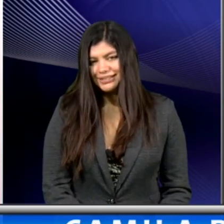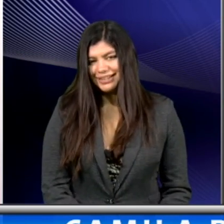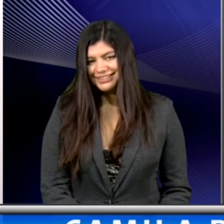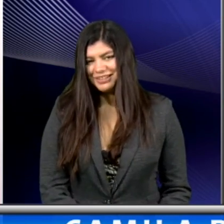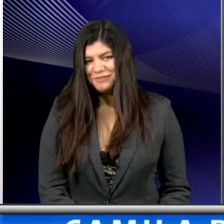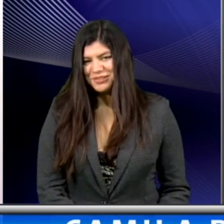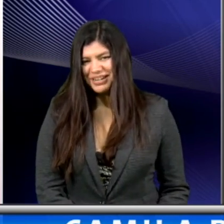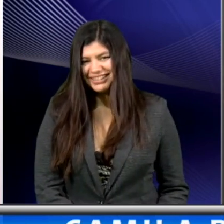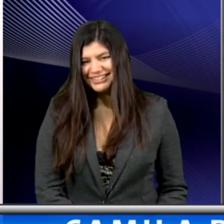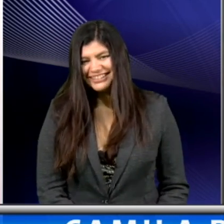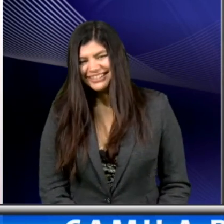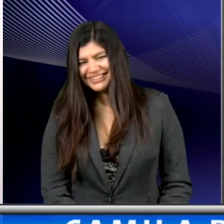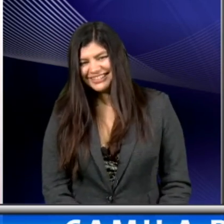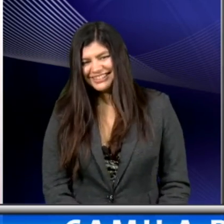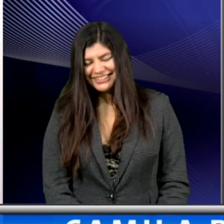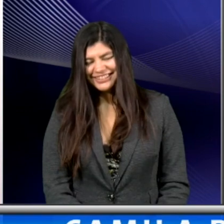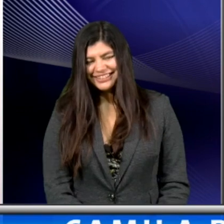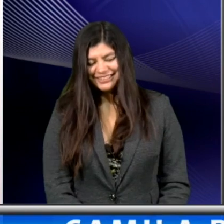Muchas gracias. Úrsula.